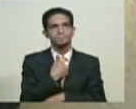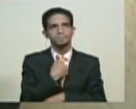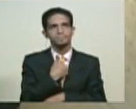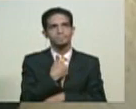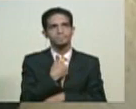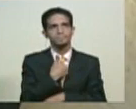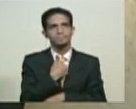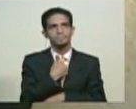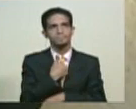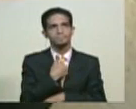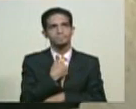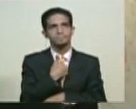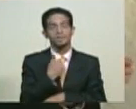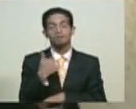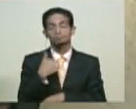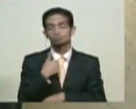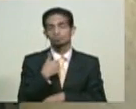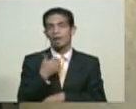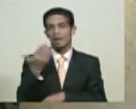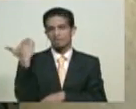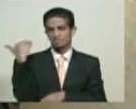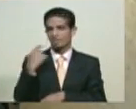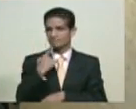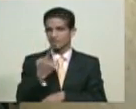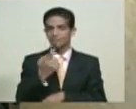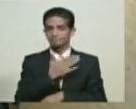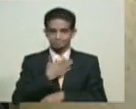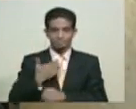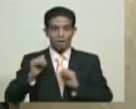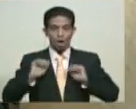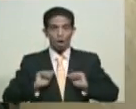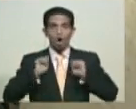dentro de lo que he definido un nuevo comienzo.